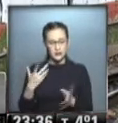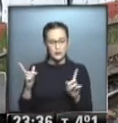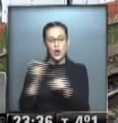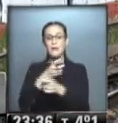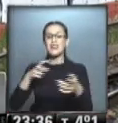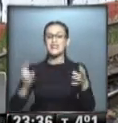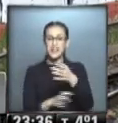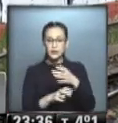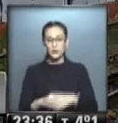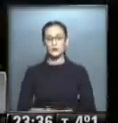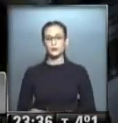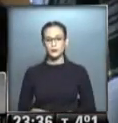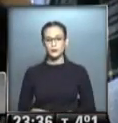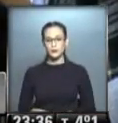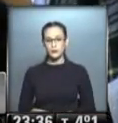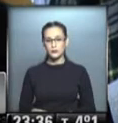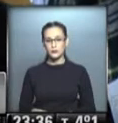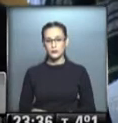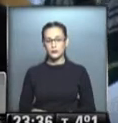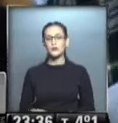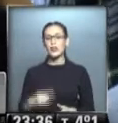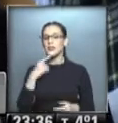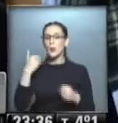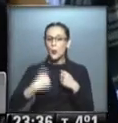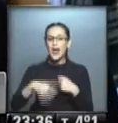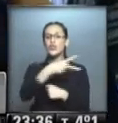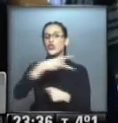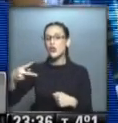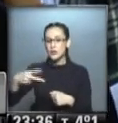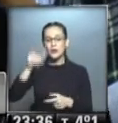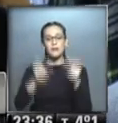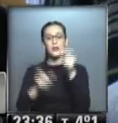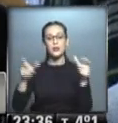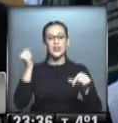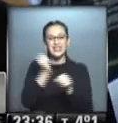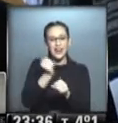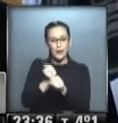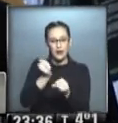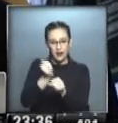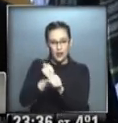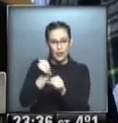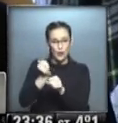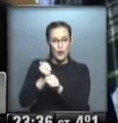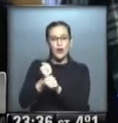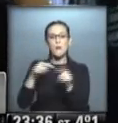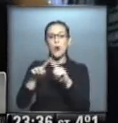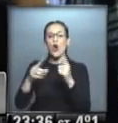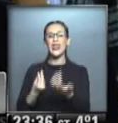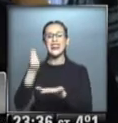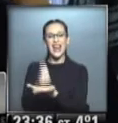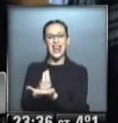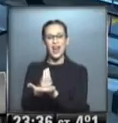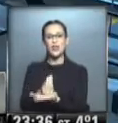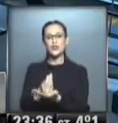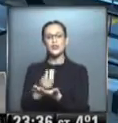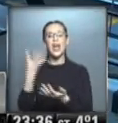entendimiento incluye un esquema de operación transitorio por 15 días en los cuales los trabajadores representados por los metrodelegados darán